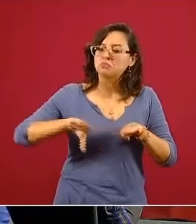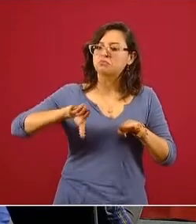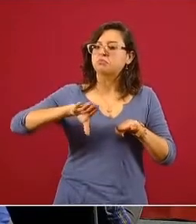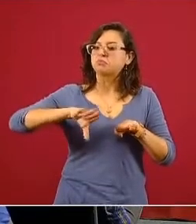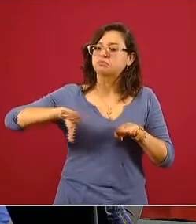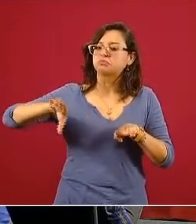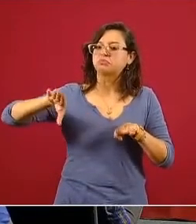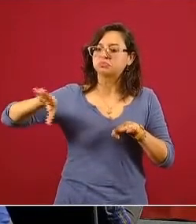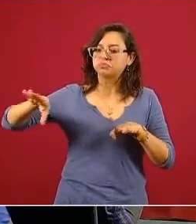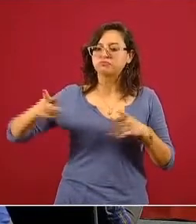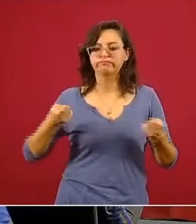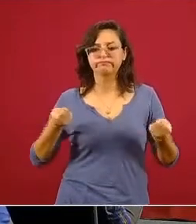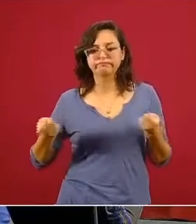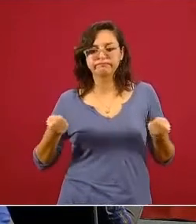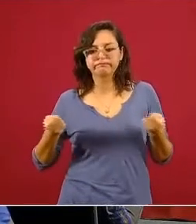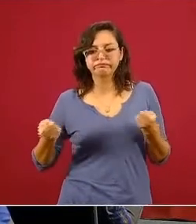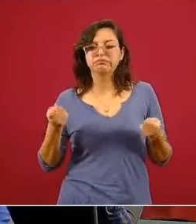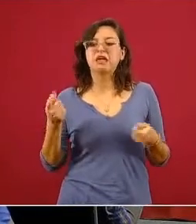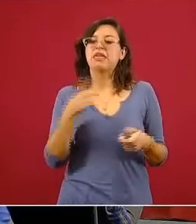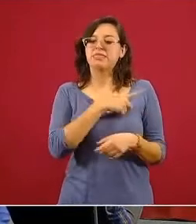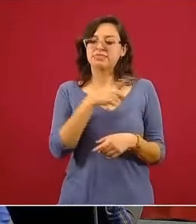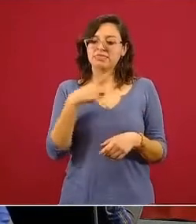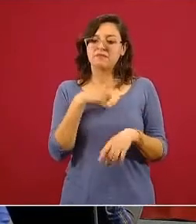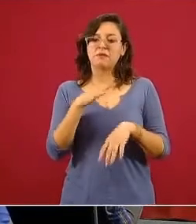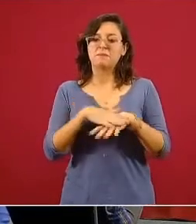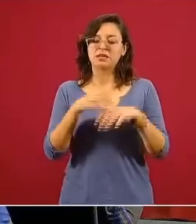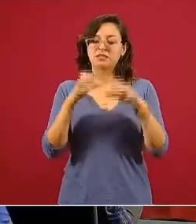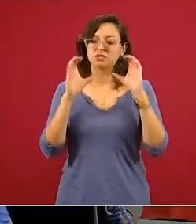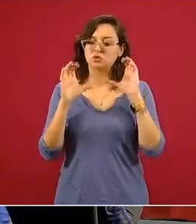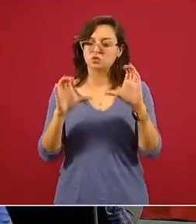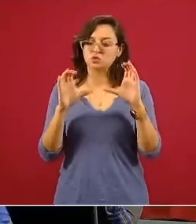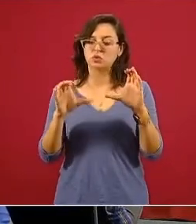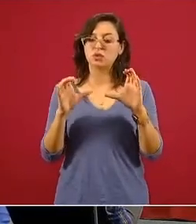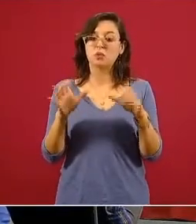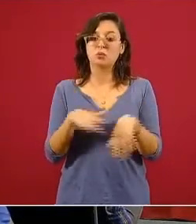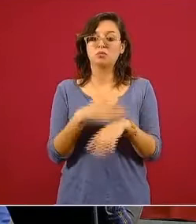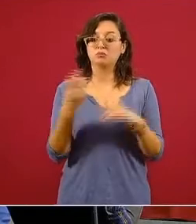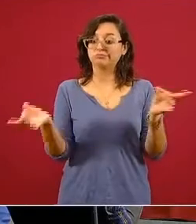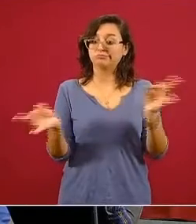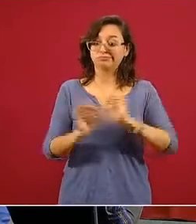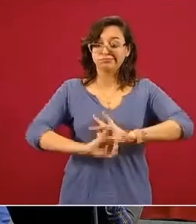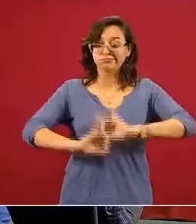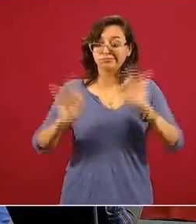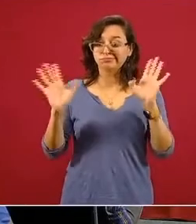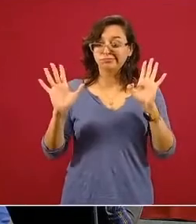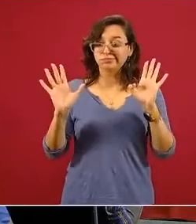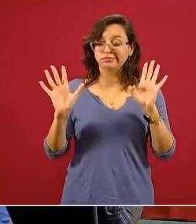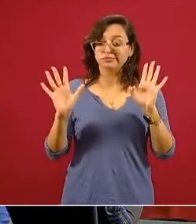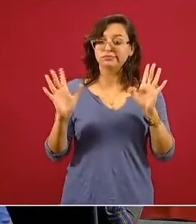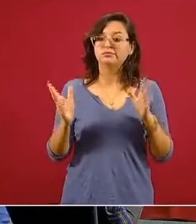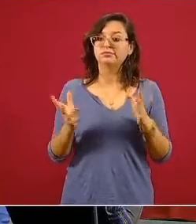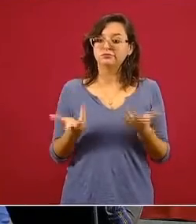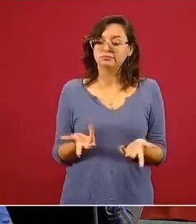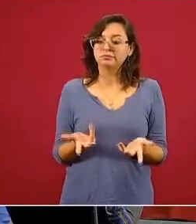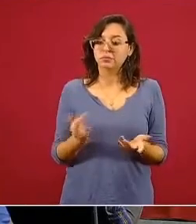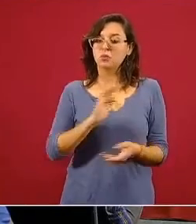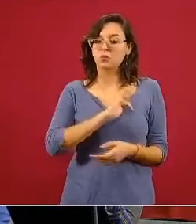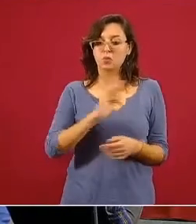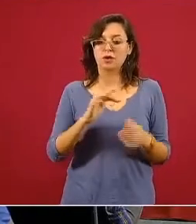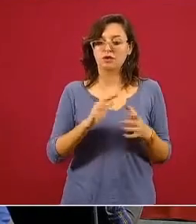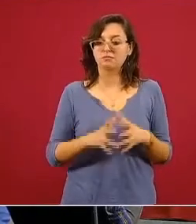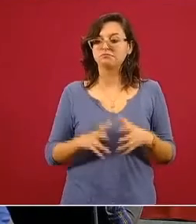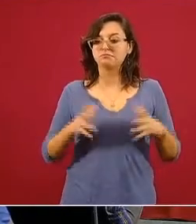llegar a un punto de estabilidad, pero hay que tener cuidado porque eso en cualquier momento puede en su momento incrementar la